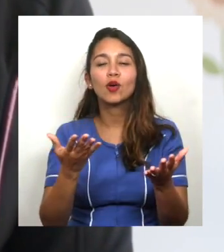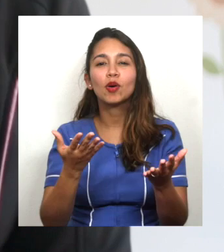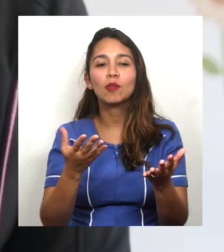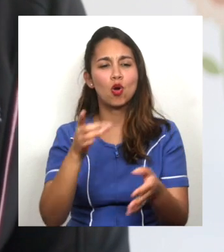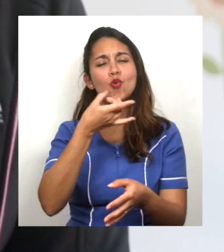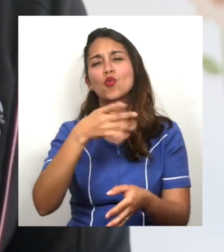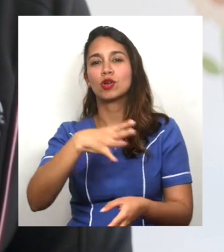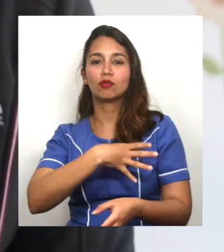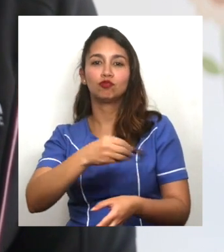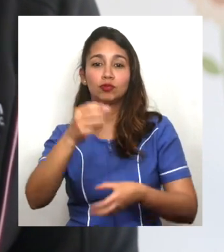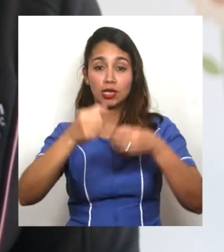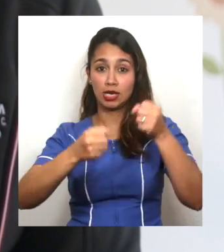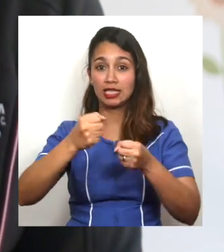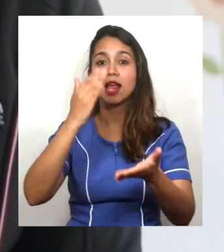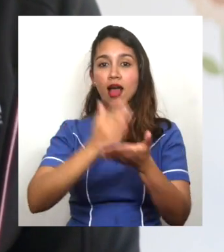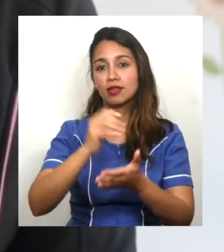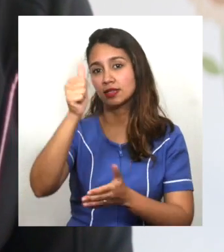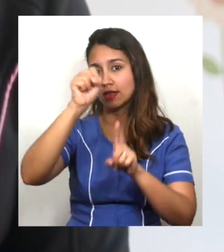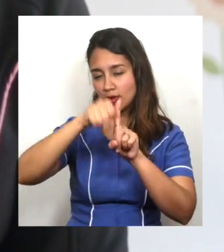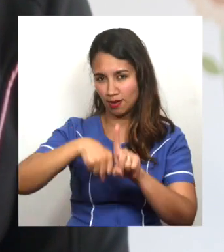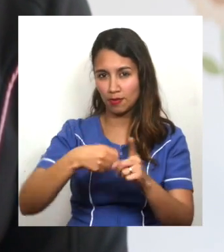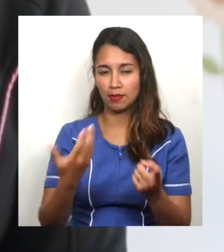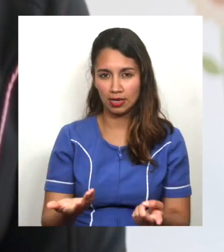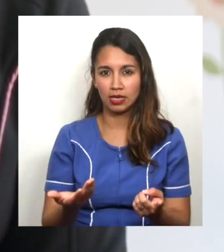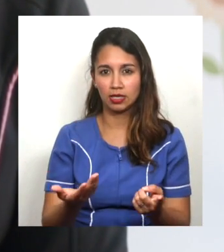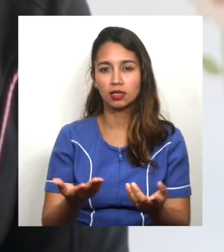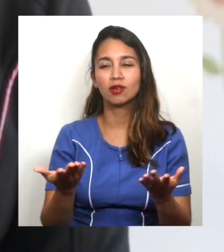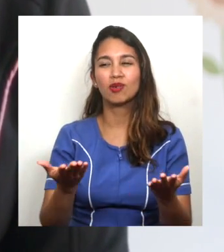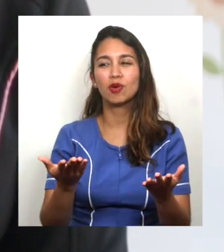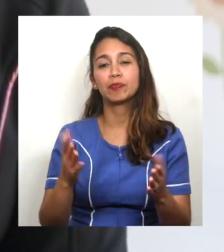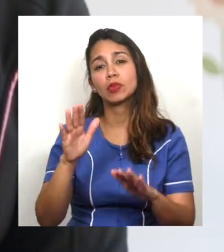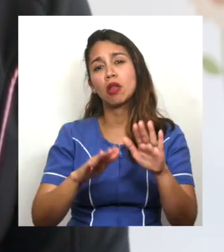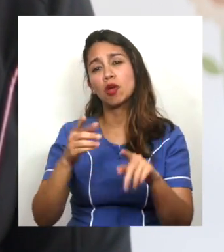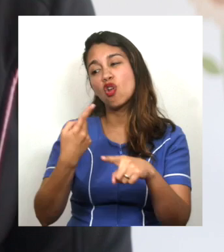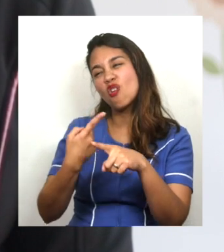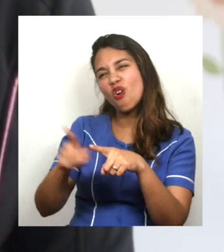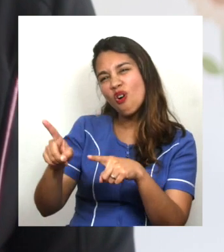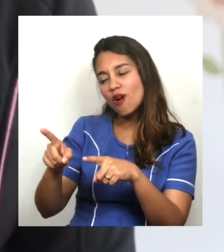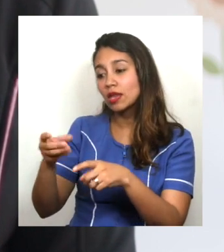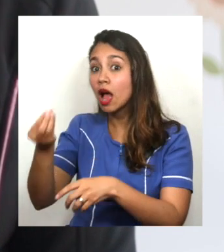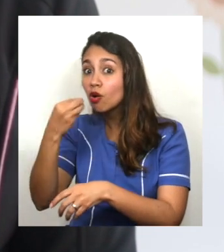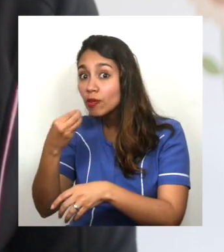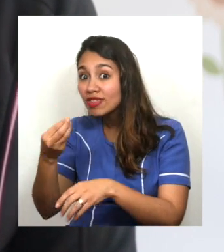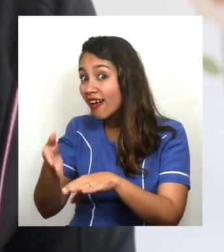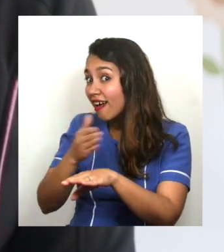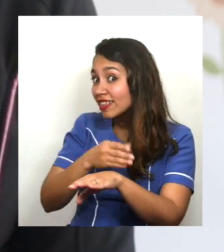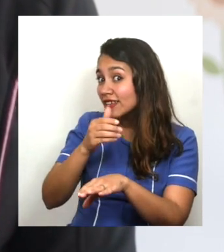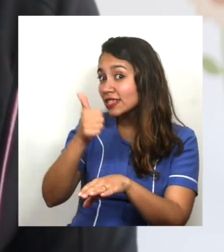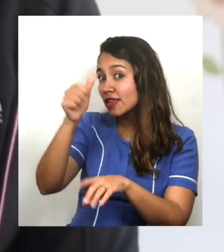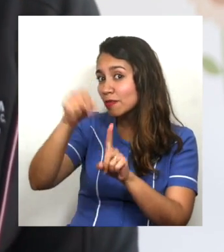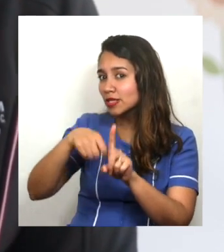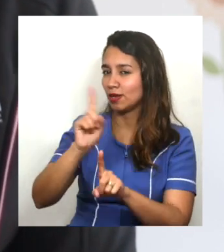manera exclusiva durante los primeros 6 meses de vida. Eso quiere decir evitar administrar comida